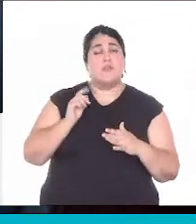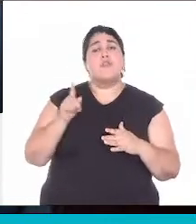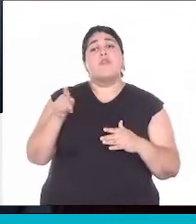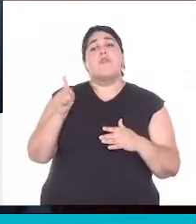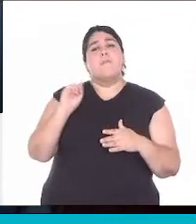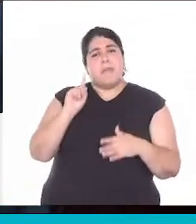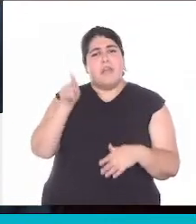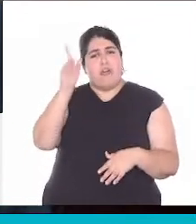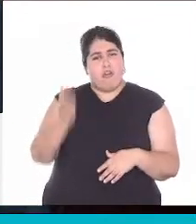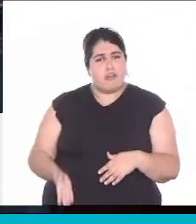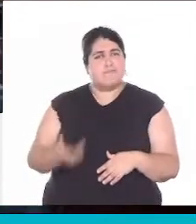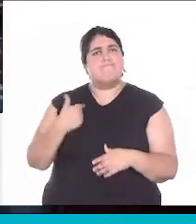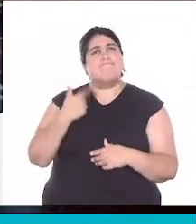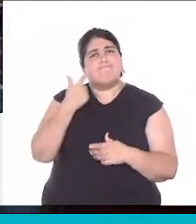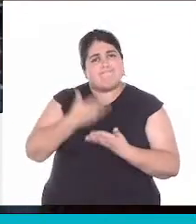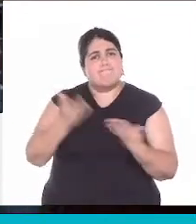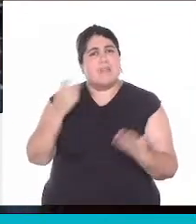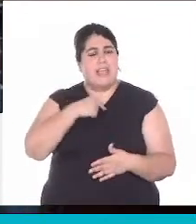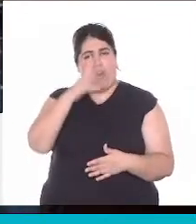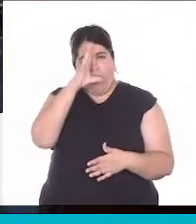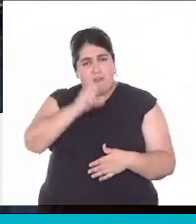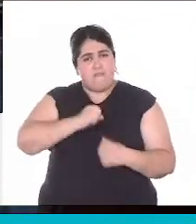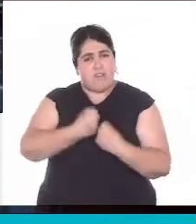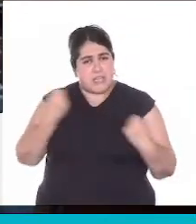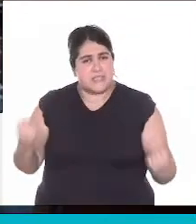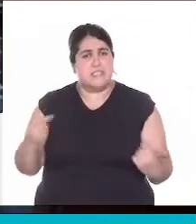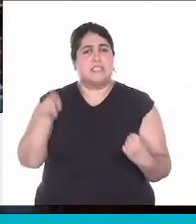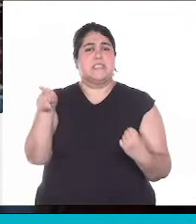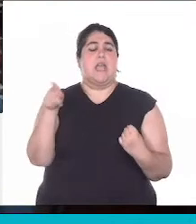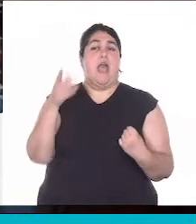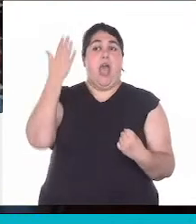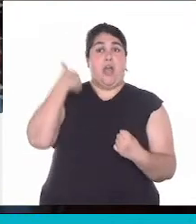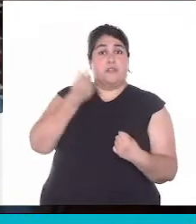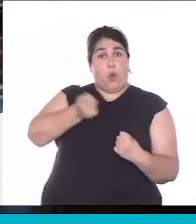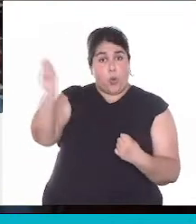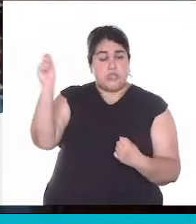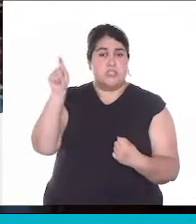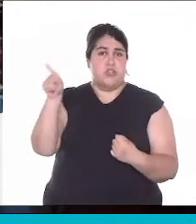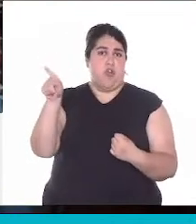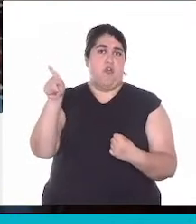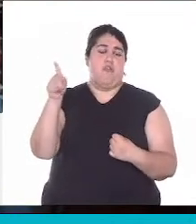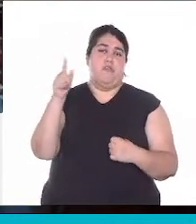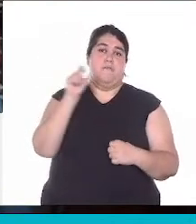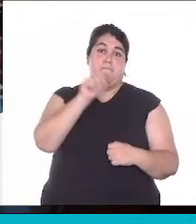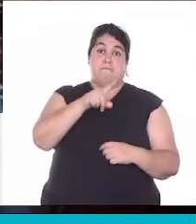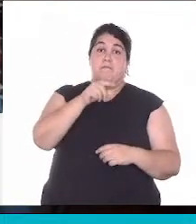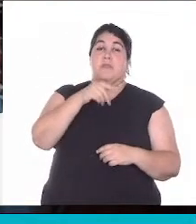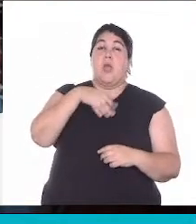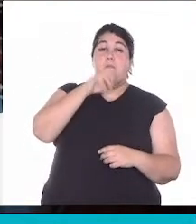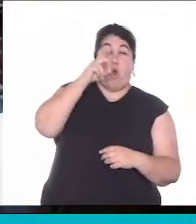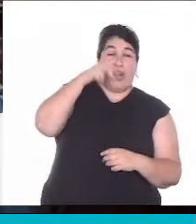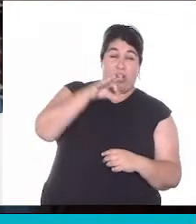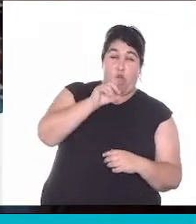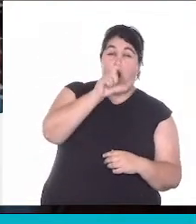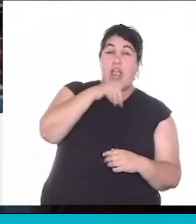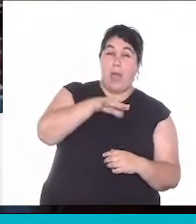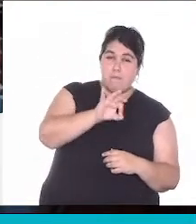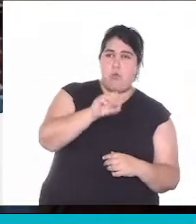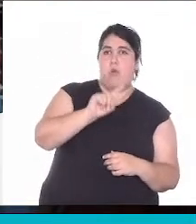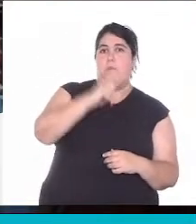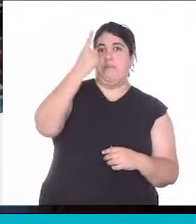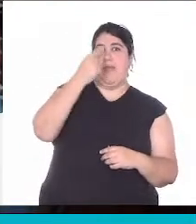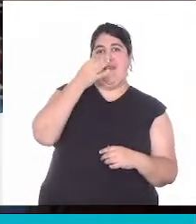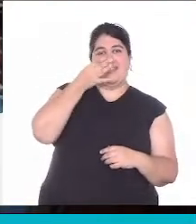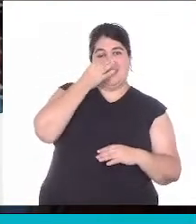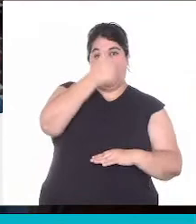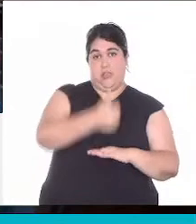elegida por los fiscales en ese momento en los juicios de las juntas, Estracera y Moreno Campo, para ser el primer testigo. Y eso